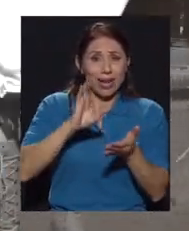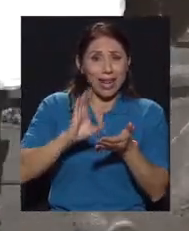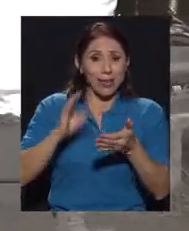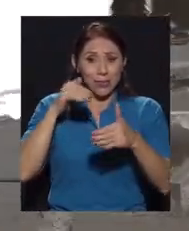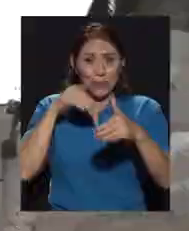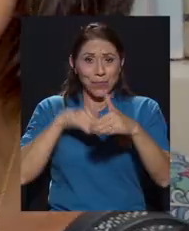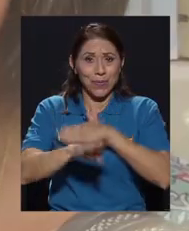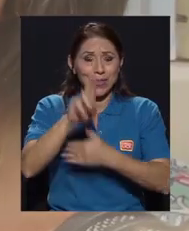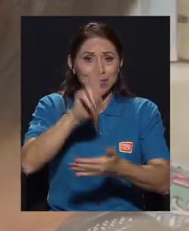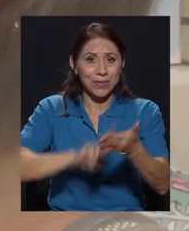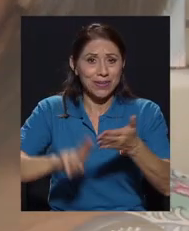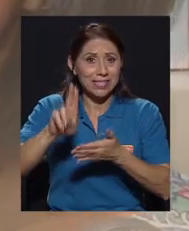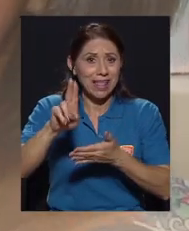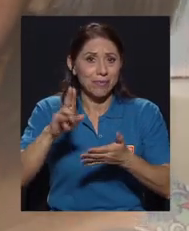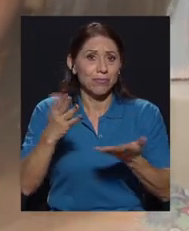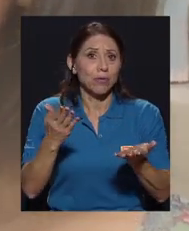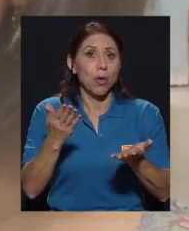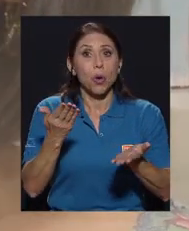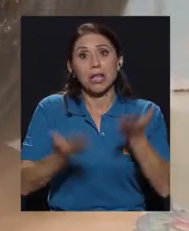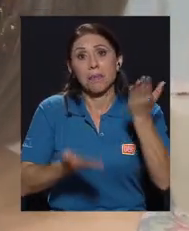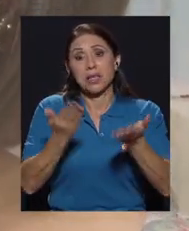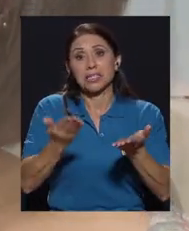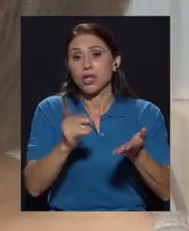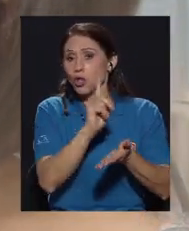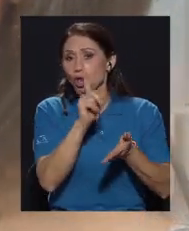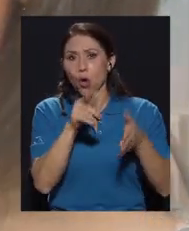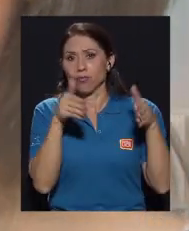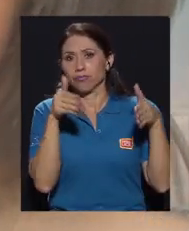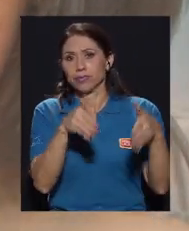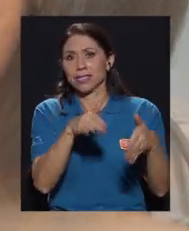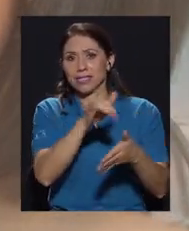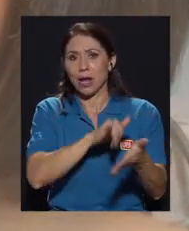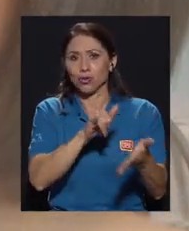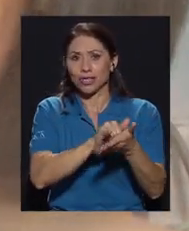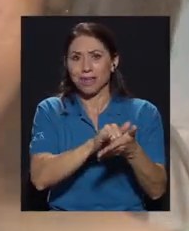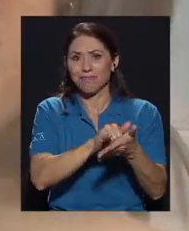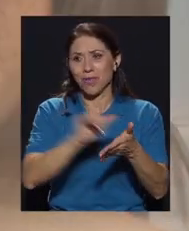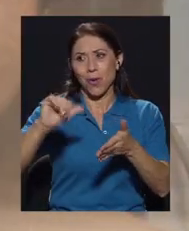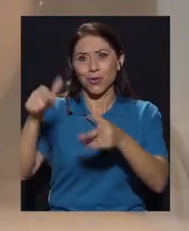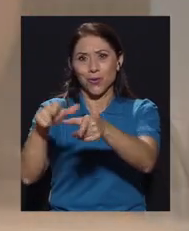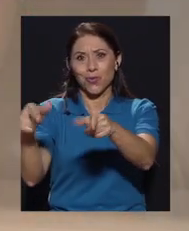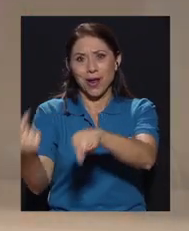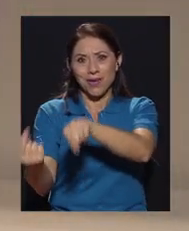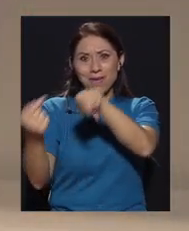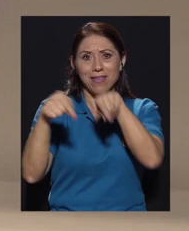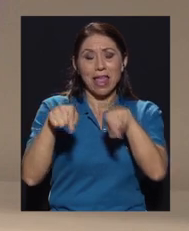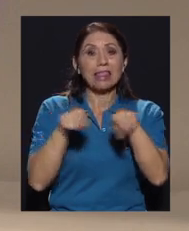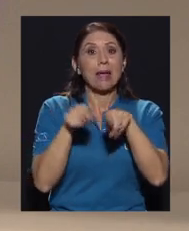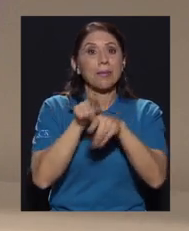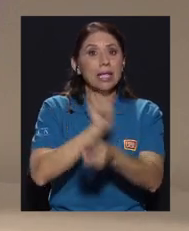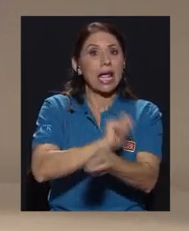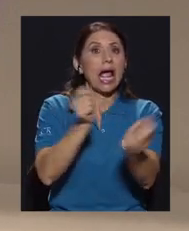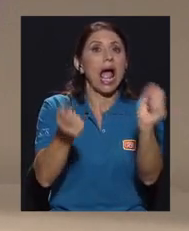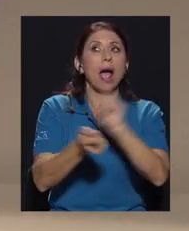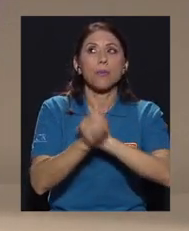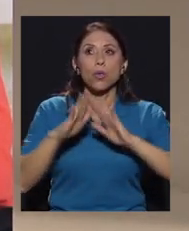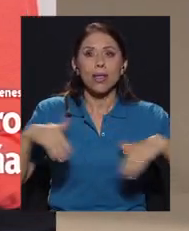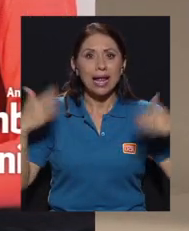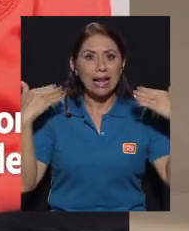colegio y si uno viene de otro lugar que no es San José, hasta el cambio de clima que en ese momento se